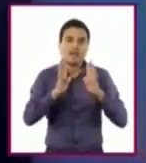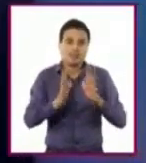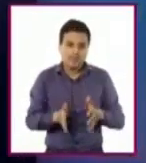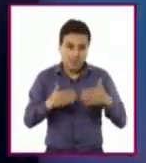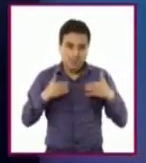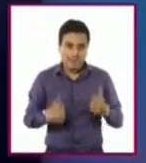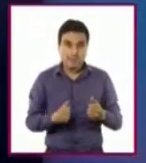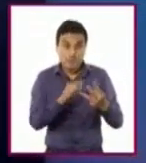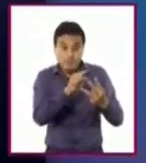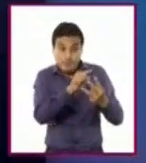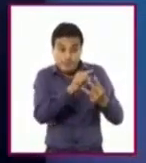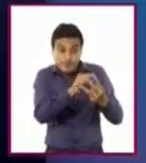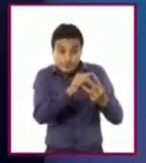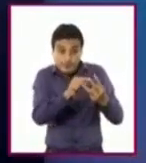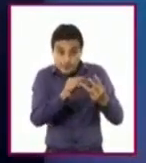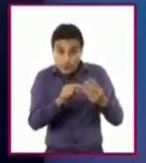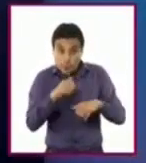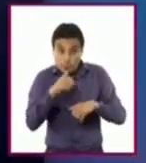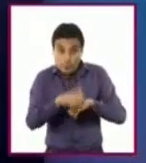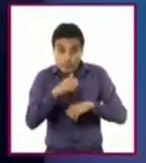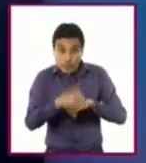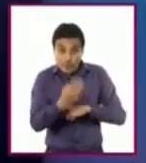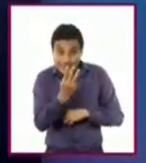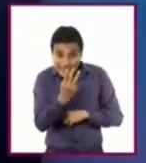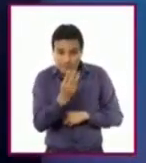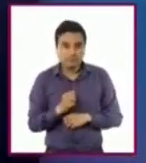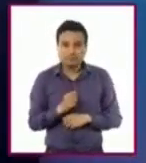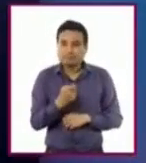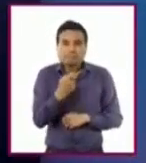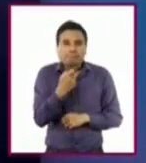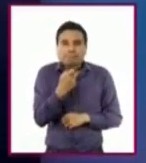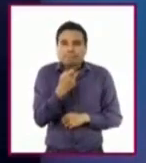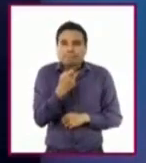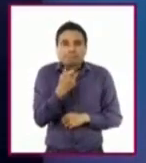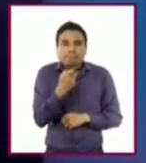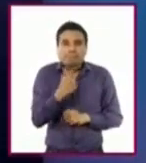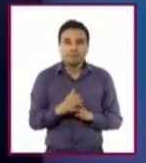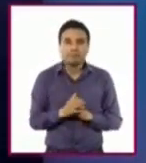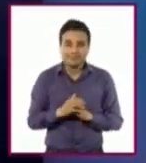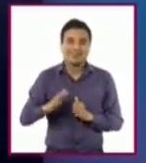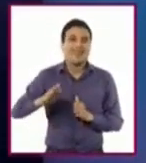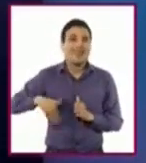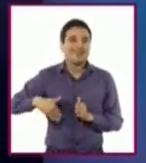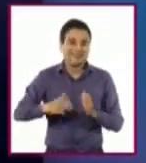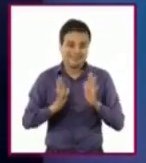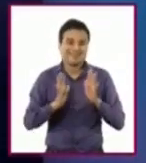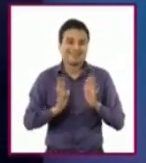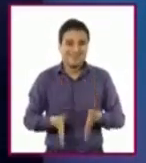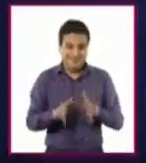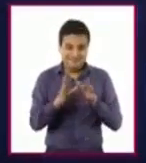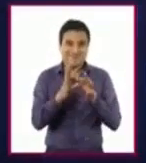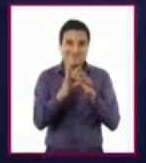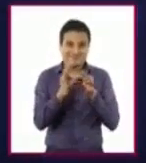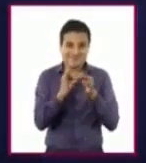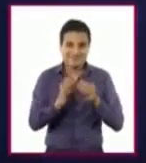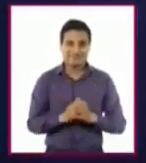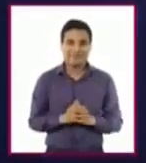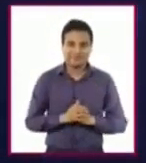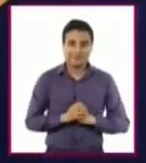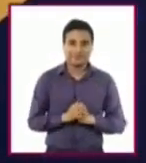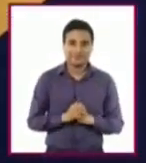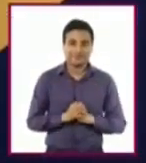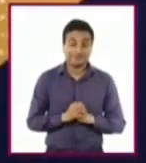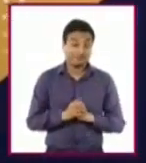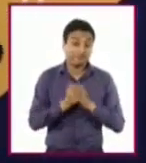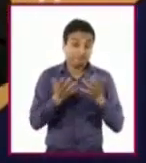están representadas por datos muy cercanos tal como lo interpretamos al calcular el rango por